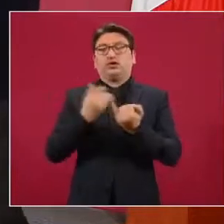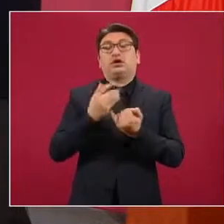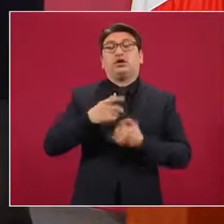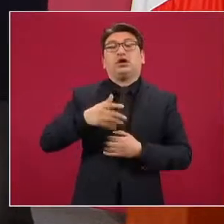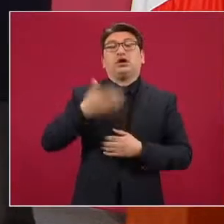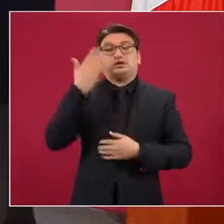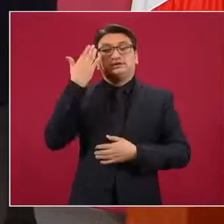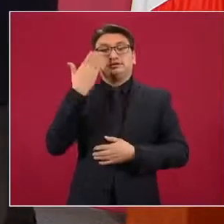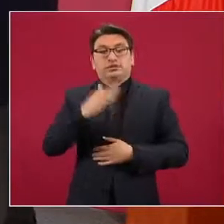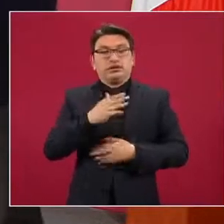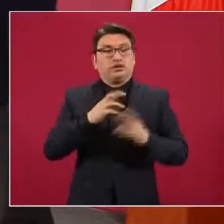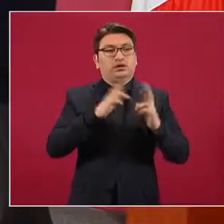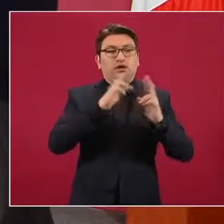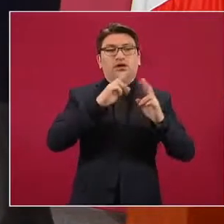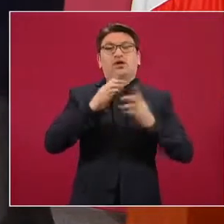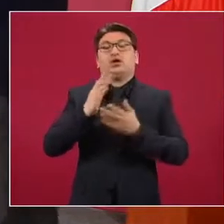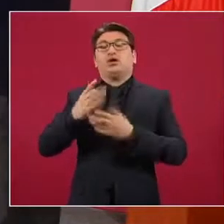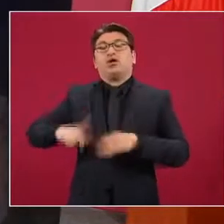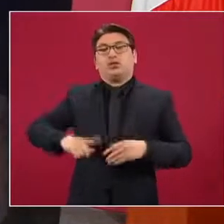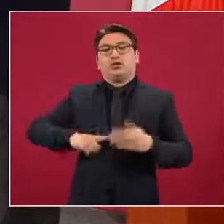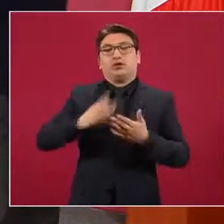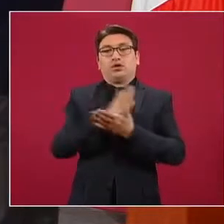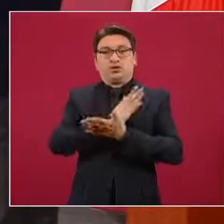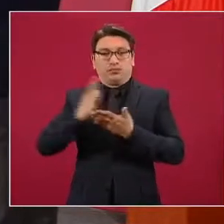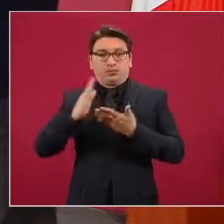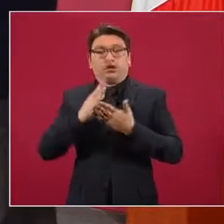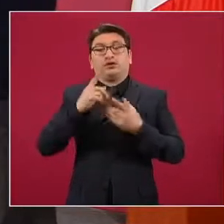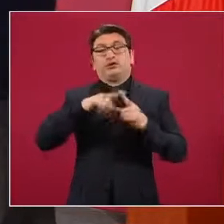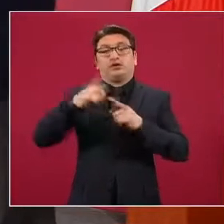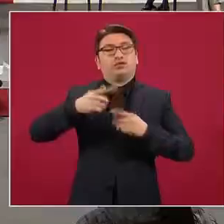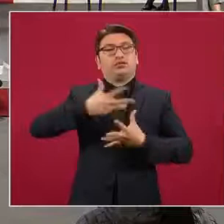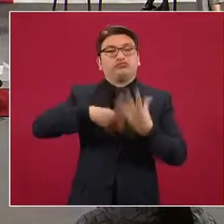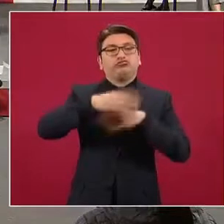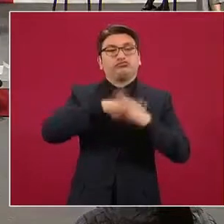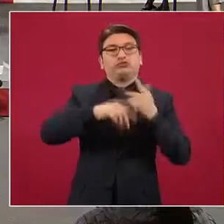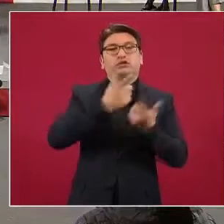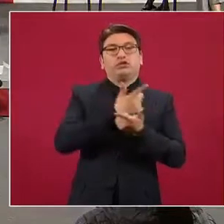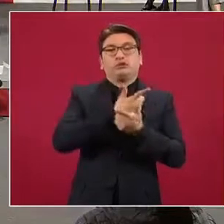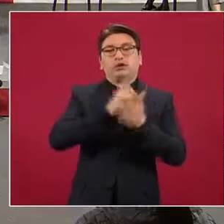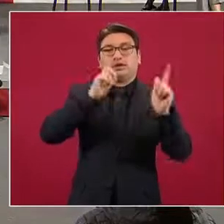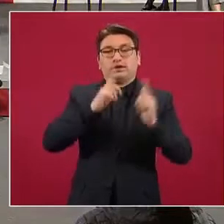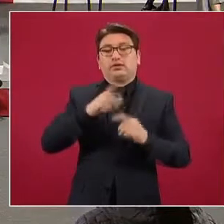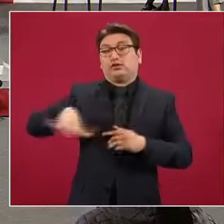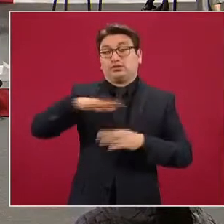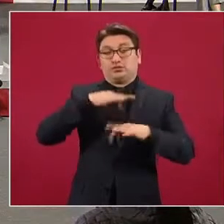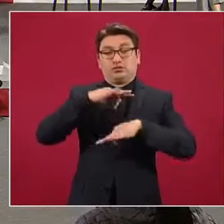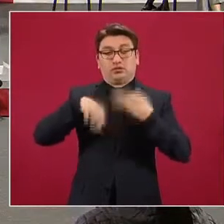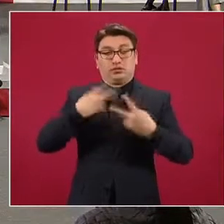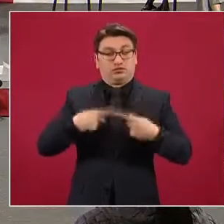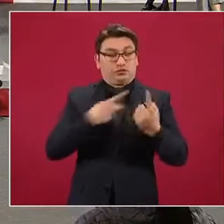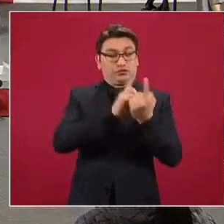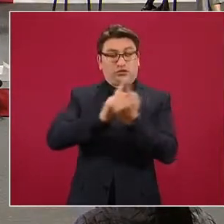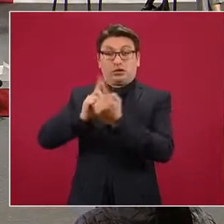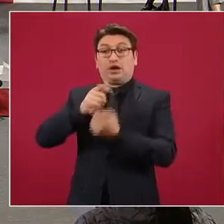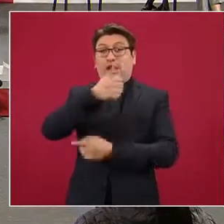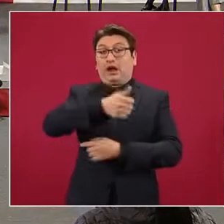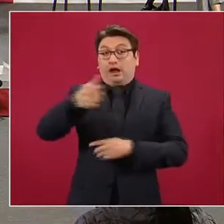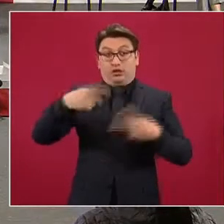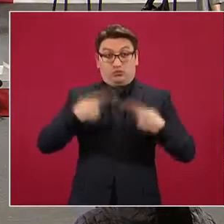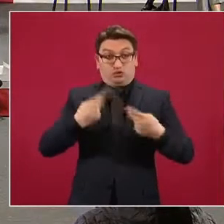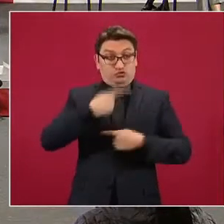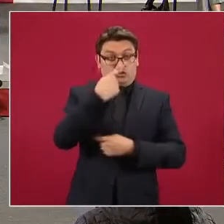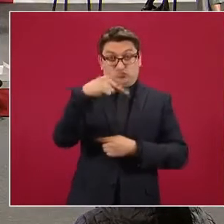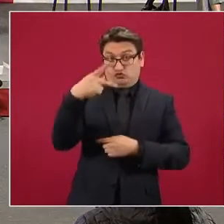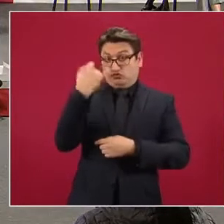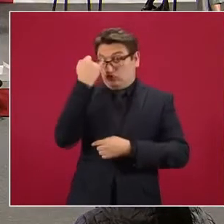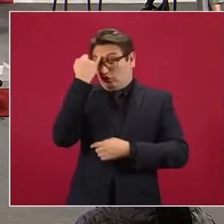mexicano y se traduce en la convivencia diaria, en el respeto a las creencias de toda persona